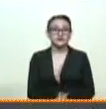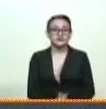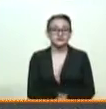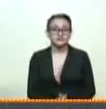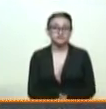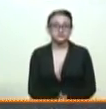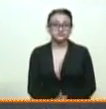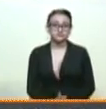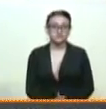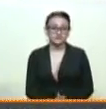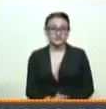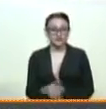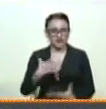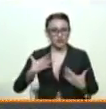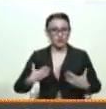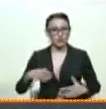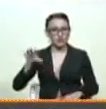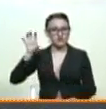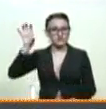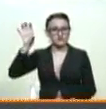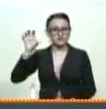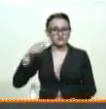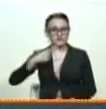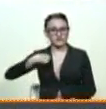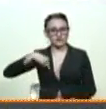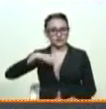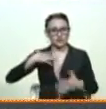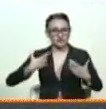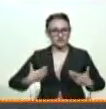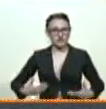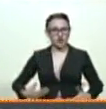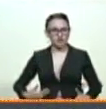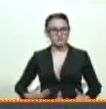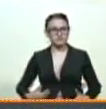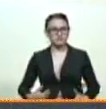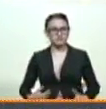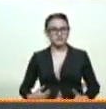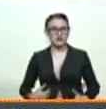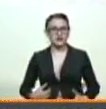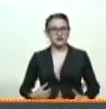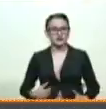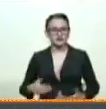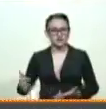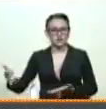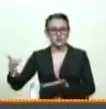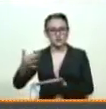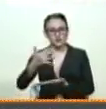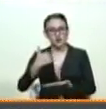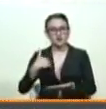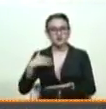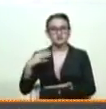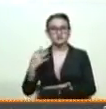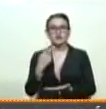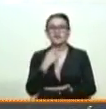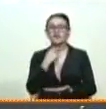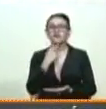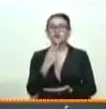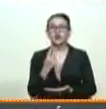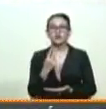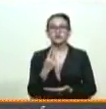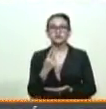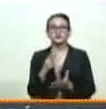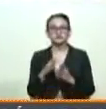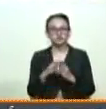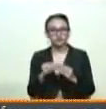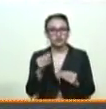Llevan el uniforme patriota encima. Así pues que aquí llevo la voz de todos mis compañeros y